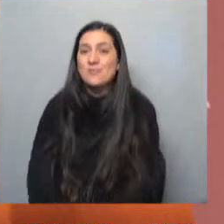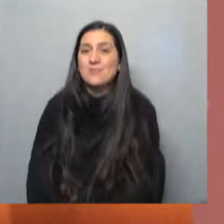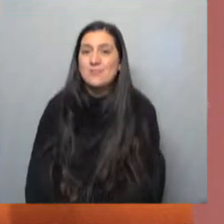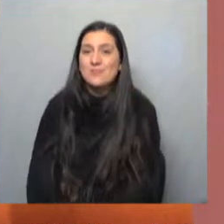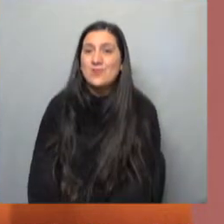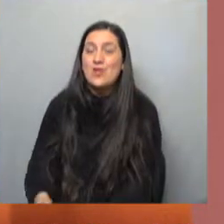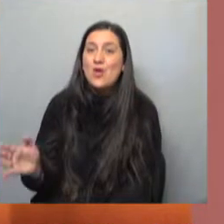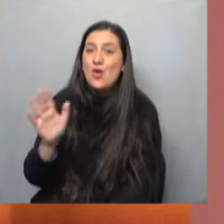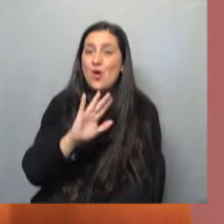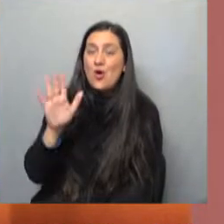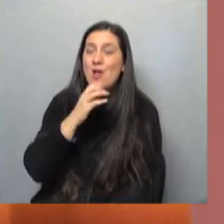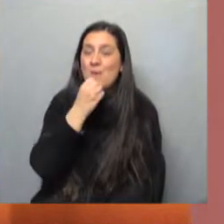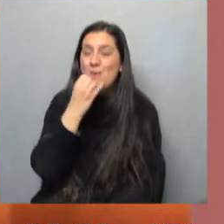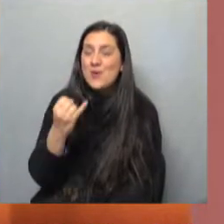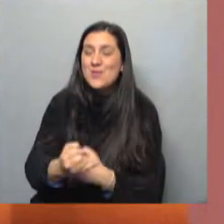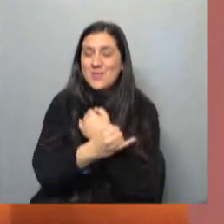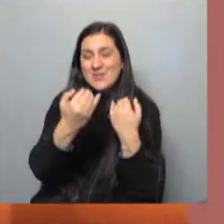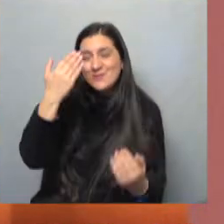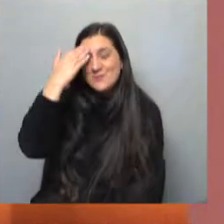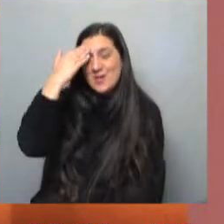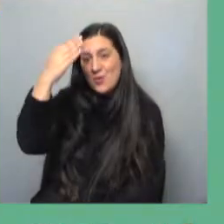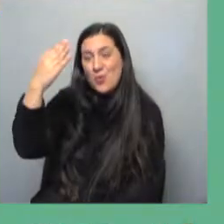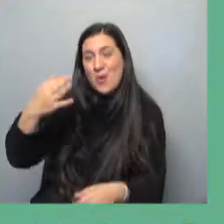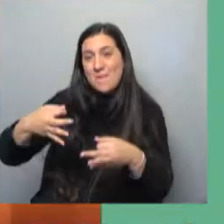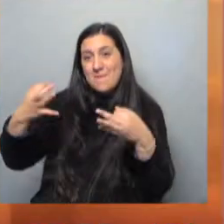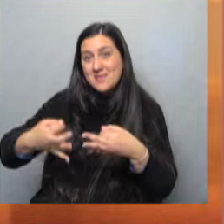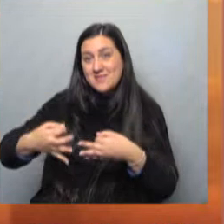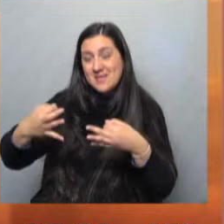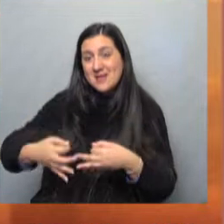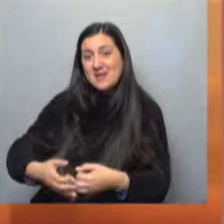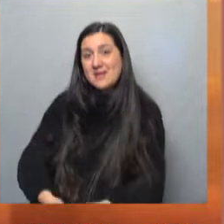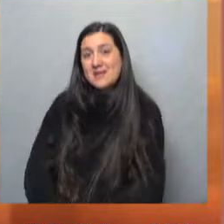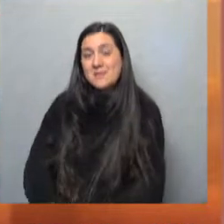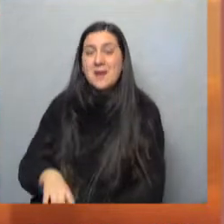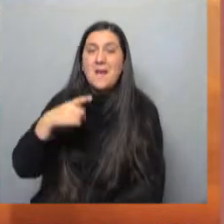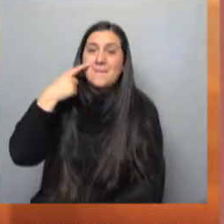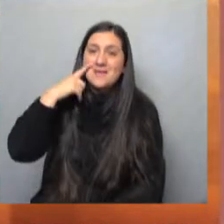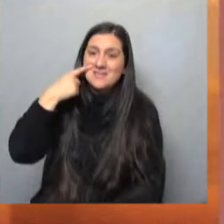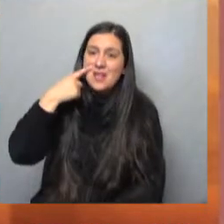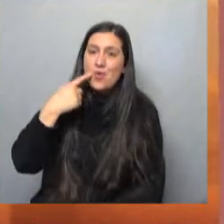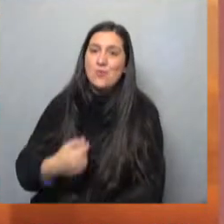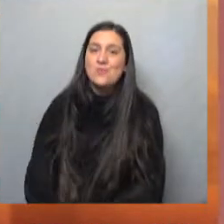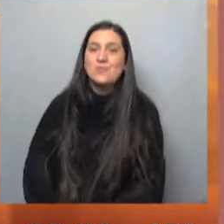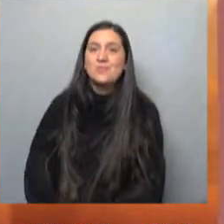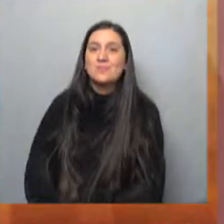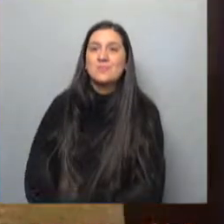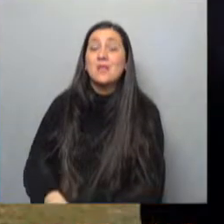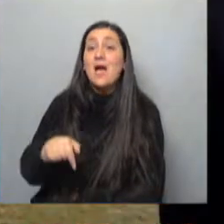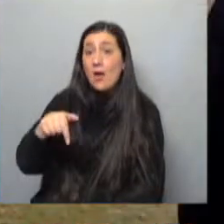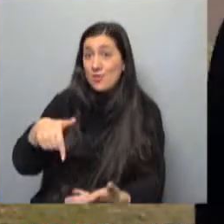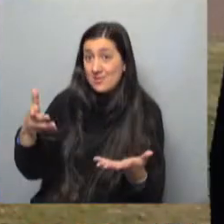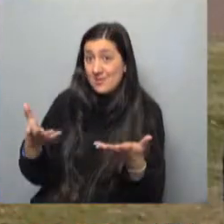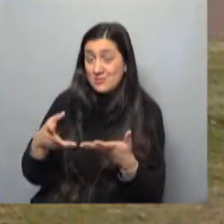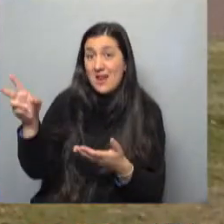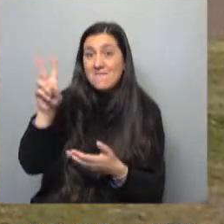Buenos días nuevamente Pilar un saludo especial para para Marcelo Ahí estamos en la villa del Cerro